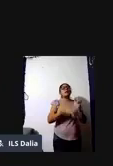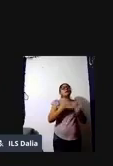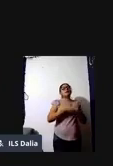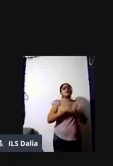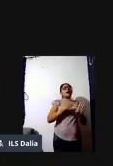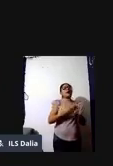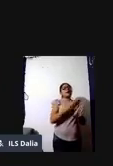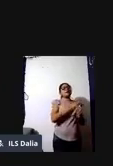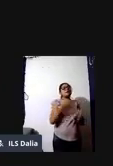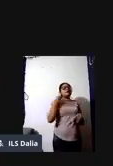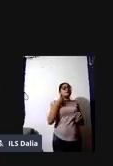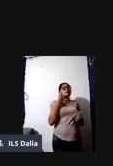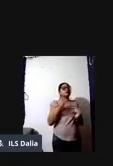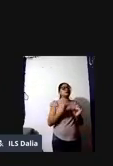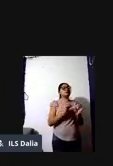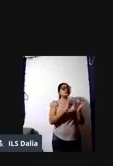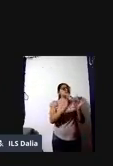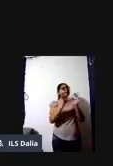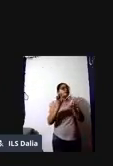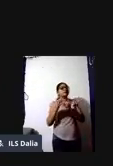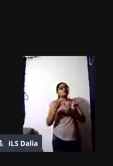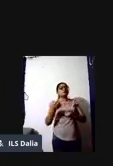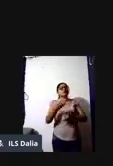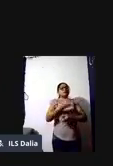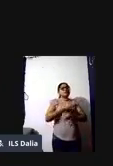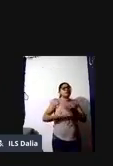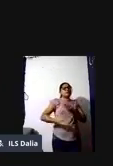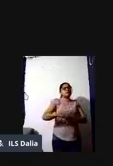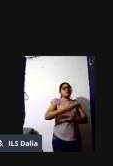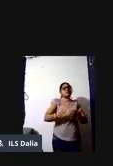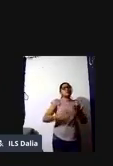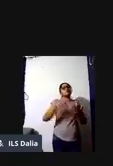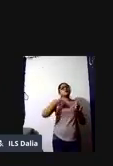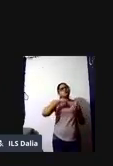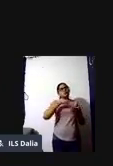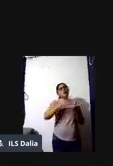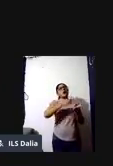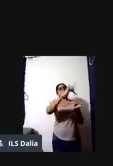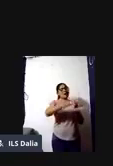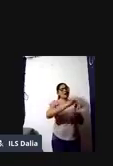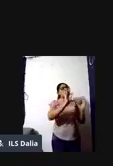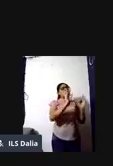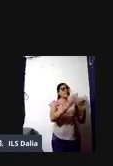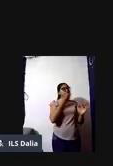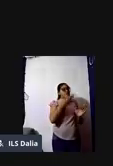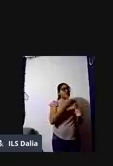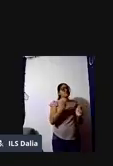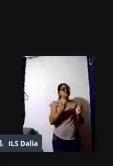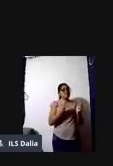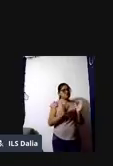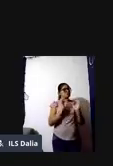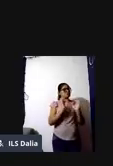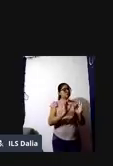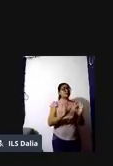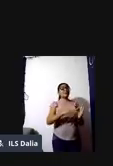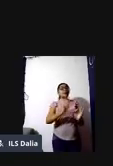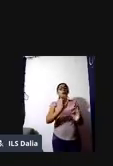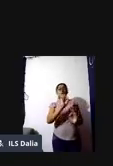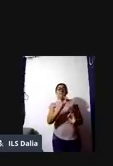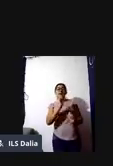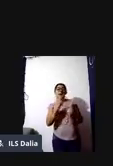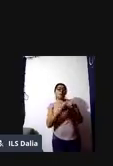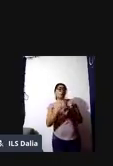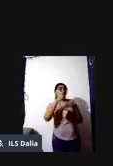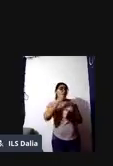Y parte de ese proceso pues era evidentemente felicitar, agradecer, y detectar ciertas áreas de oportunidad sin lastimar,